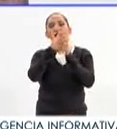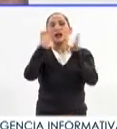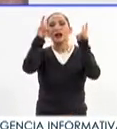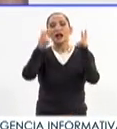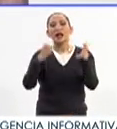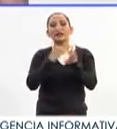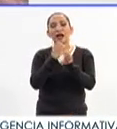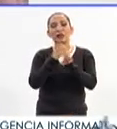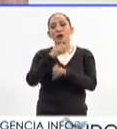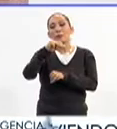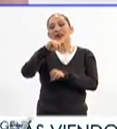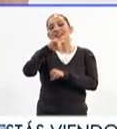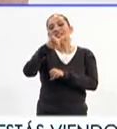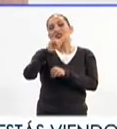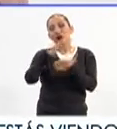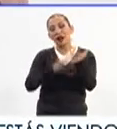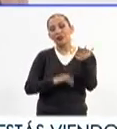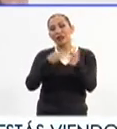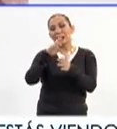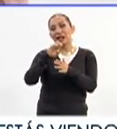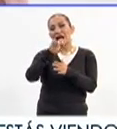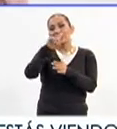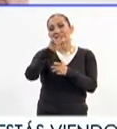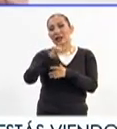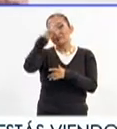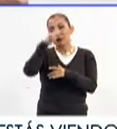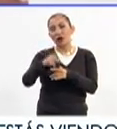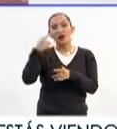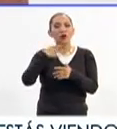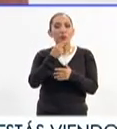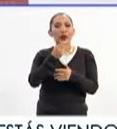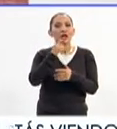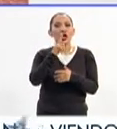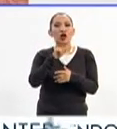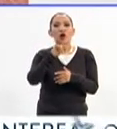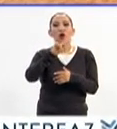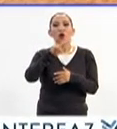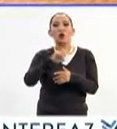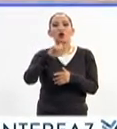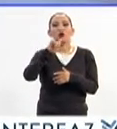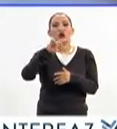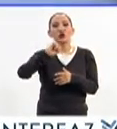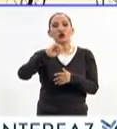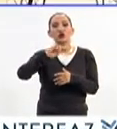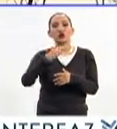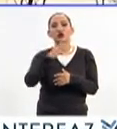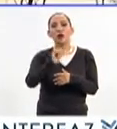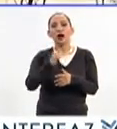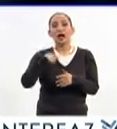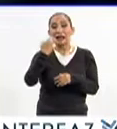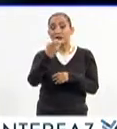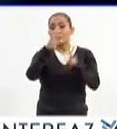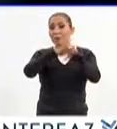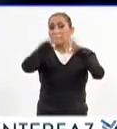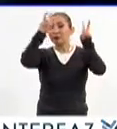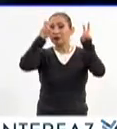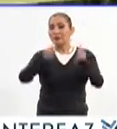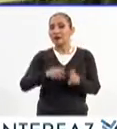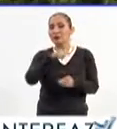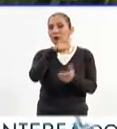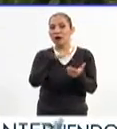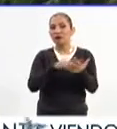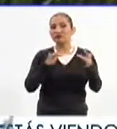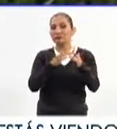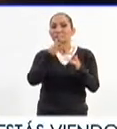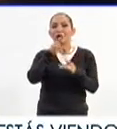Estado Mestizo, Literatura y Raza en México, del autor Lun Joshua. Esto y mucho más en el programa que te conecta con